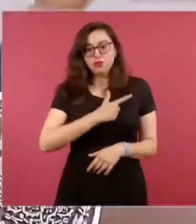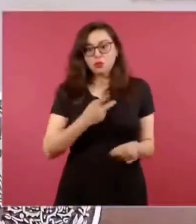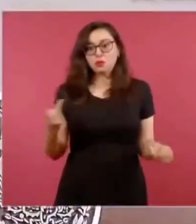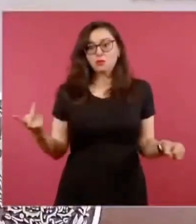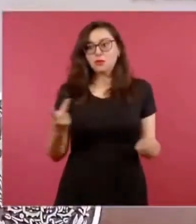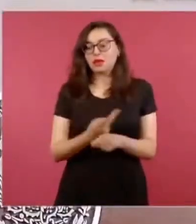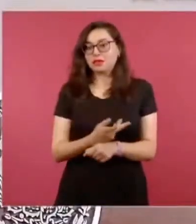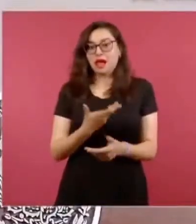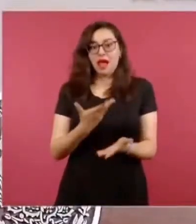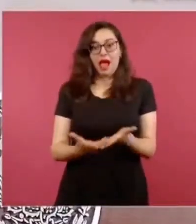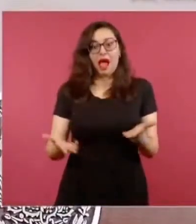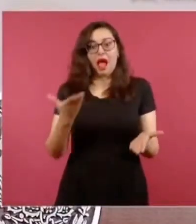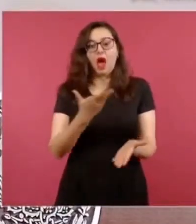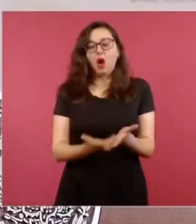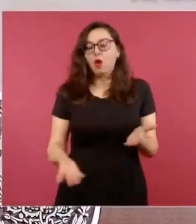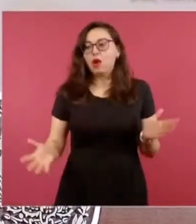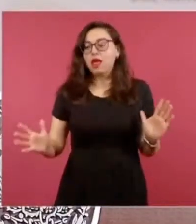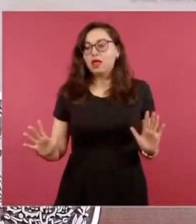populismo,